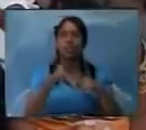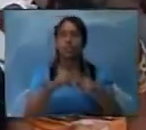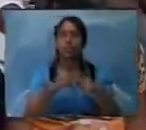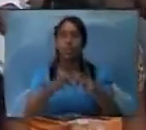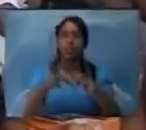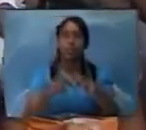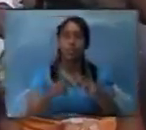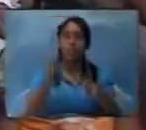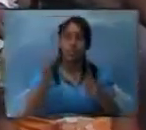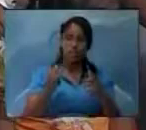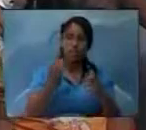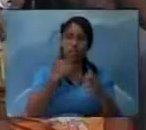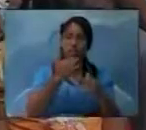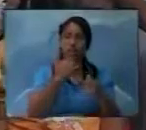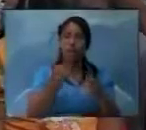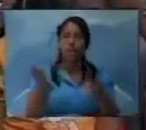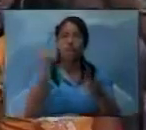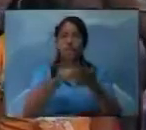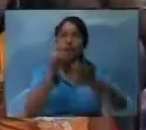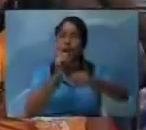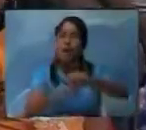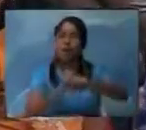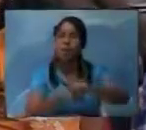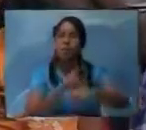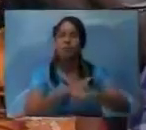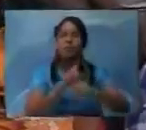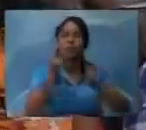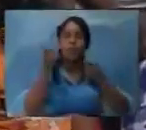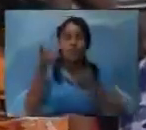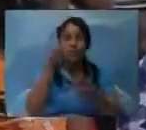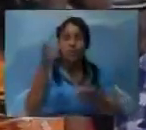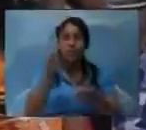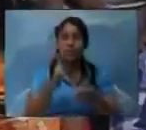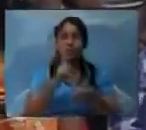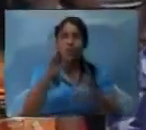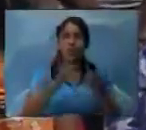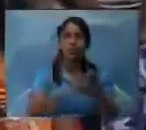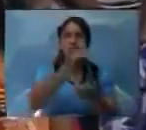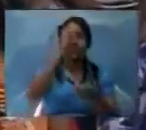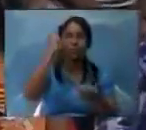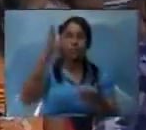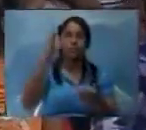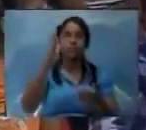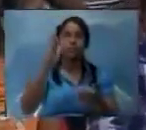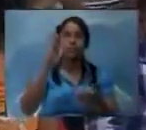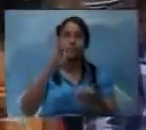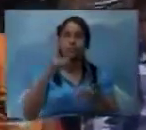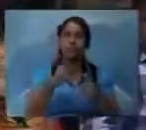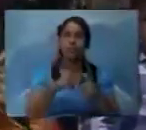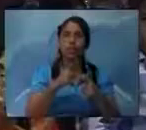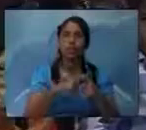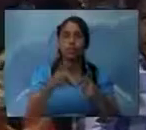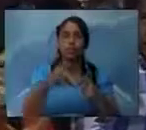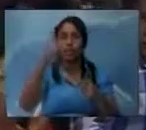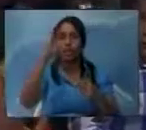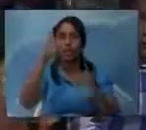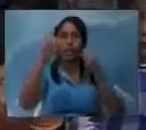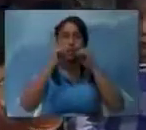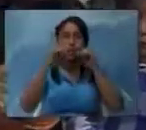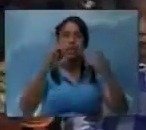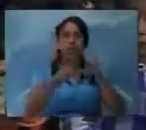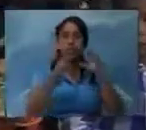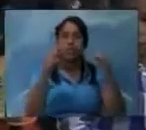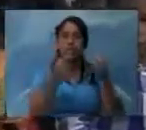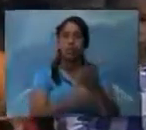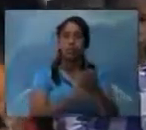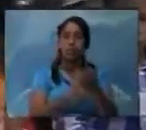suelto. Tello cree que va a ganar. Ay, ay, ay. Gloria a Dios. Ay, ay, ay. Que Dios le bendiga.